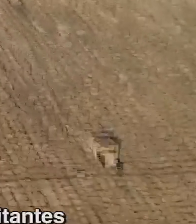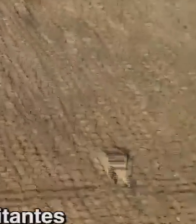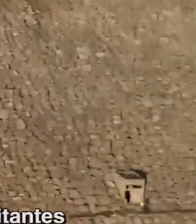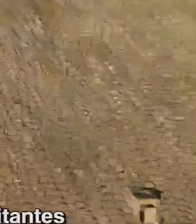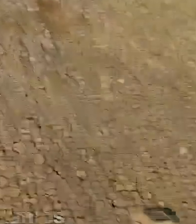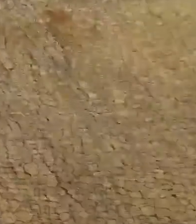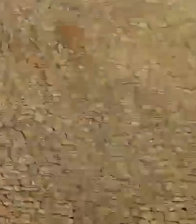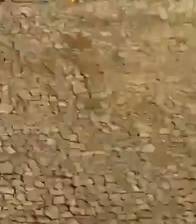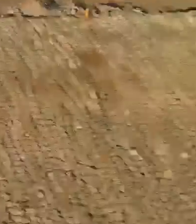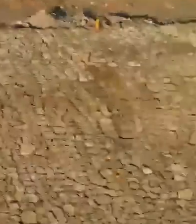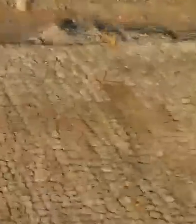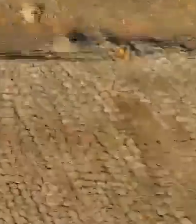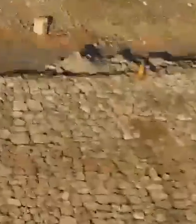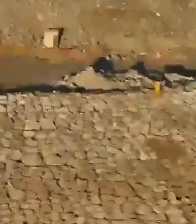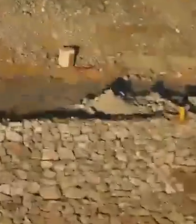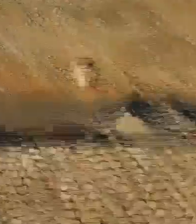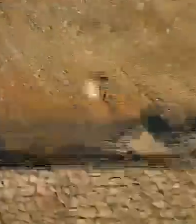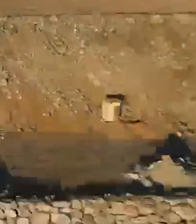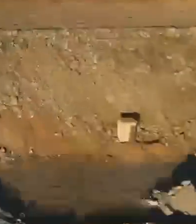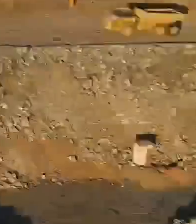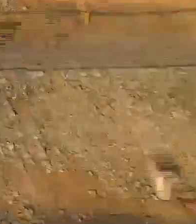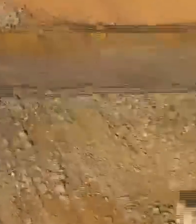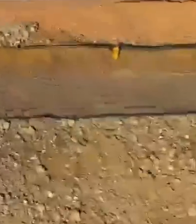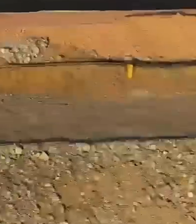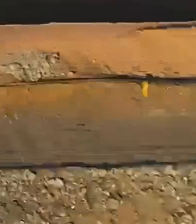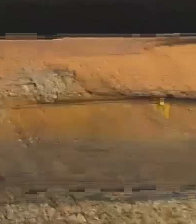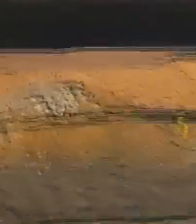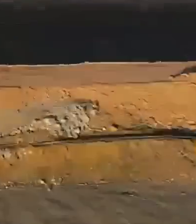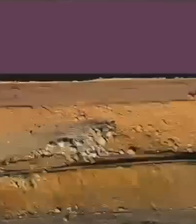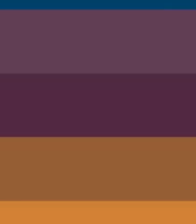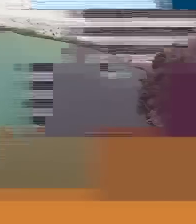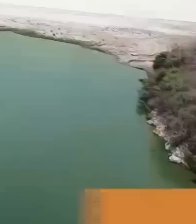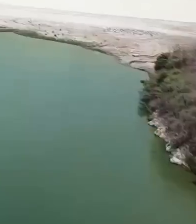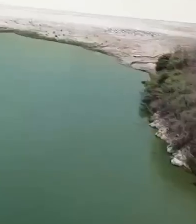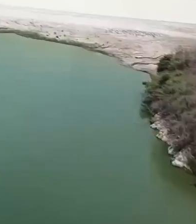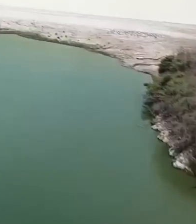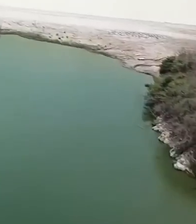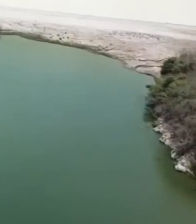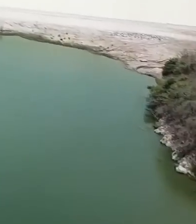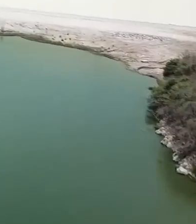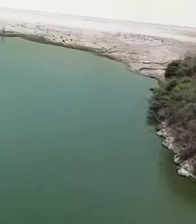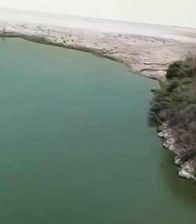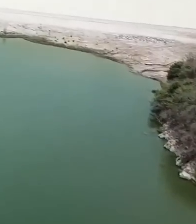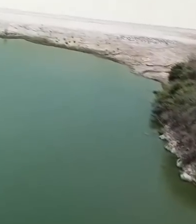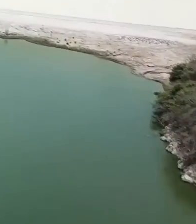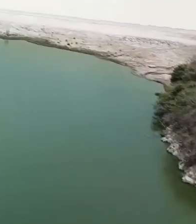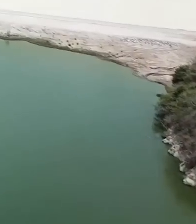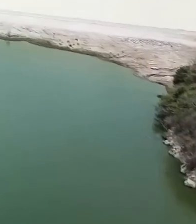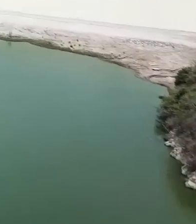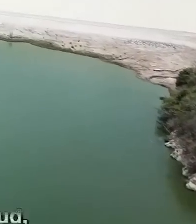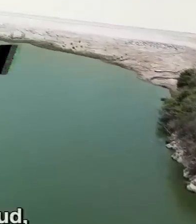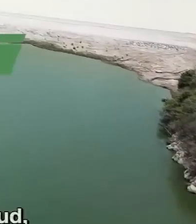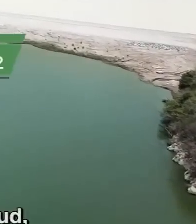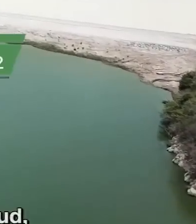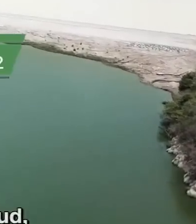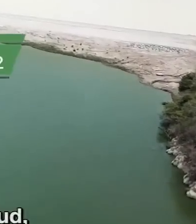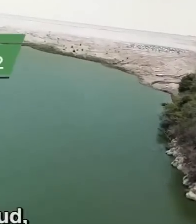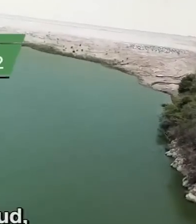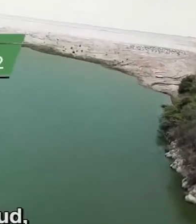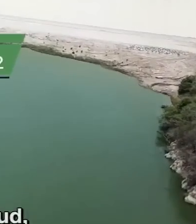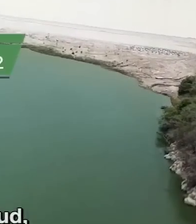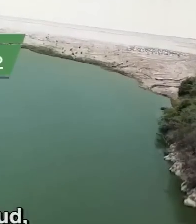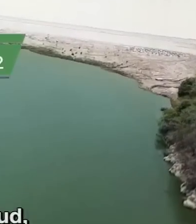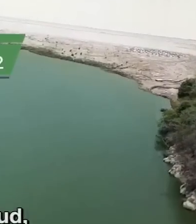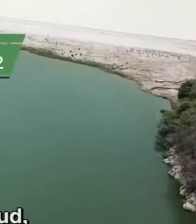429.600 habitantes de los municipios de El Rosario y Escuinapa. La presa tiene una altura de 123 metros, con un ancho